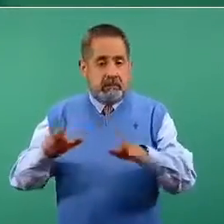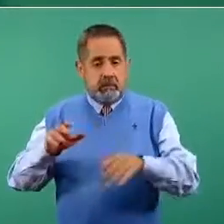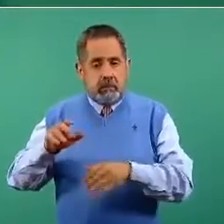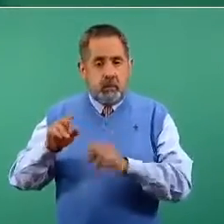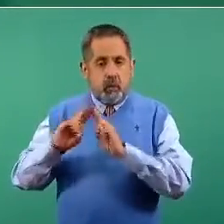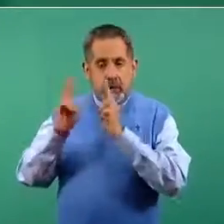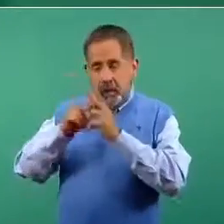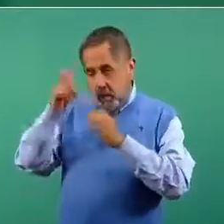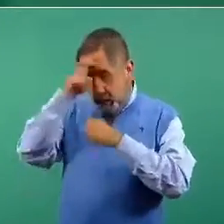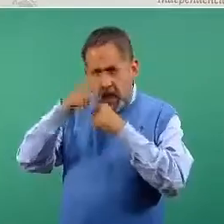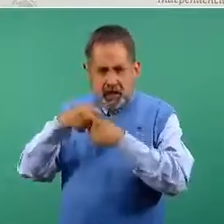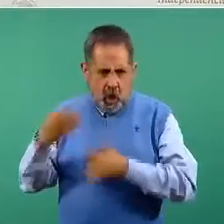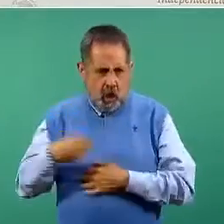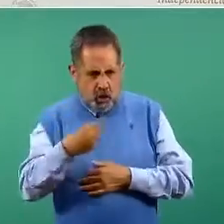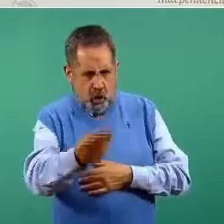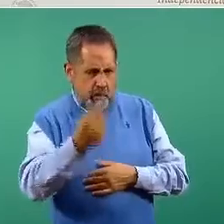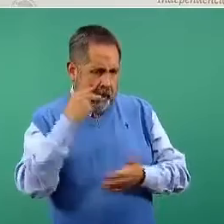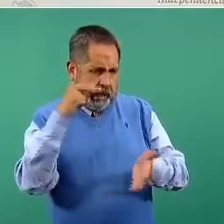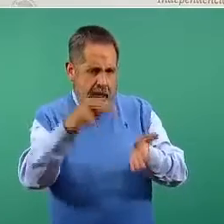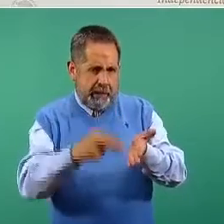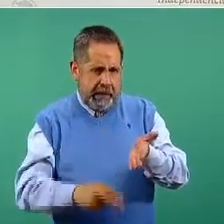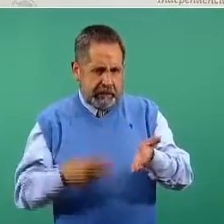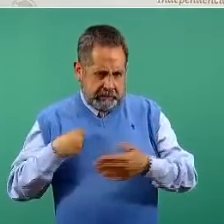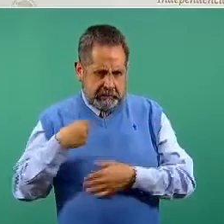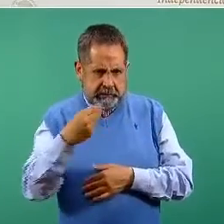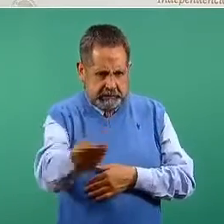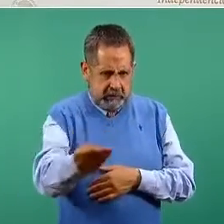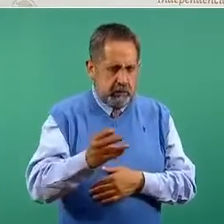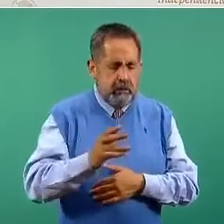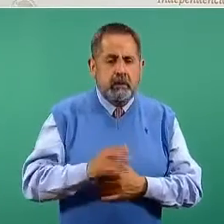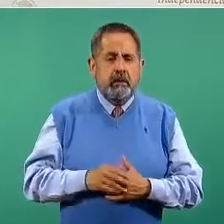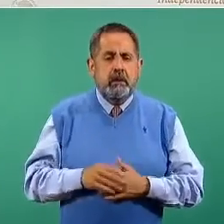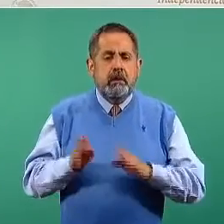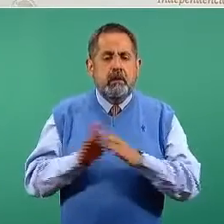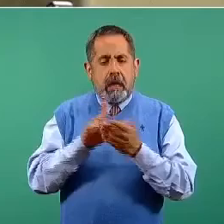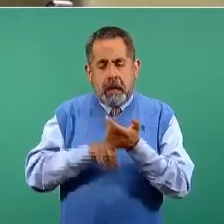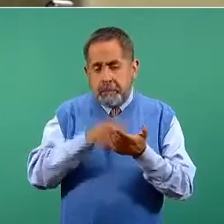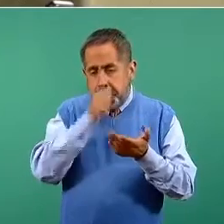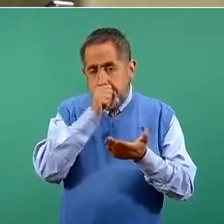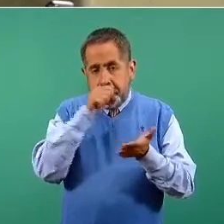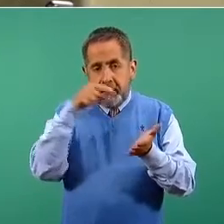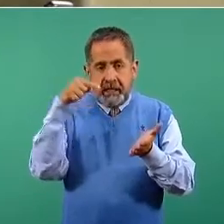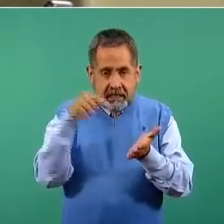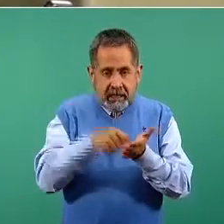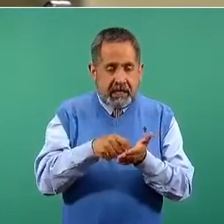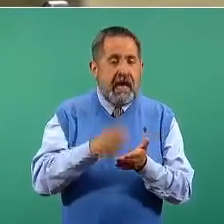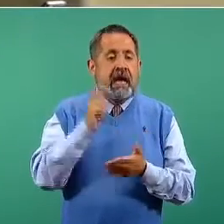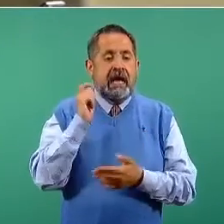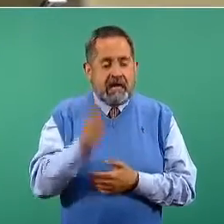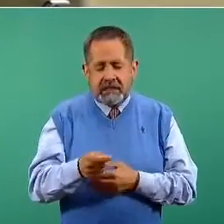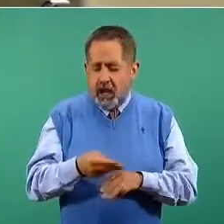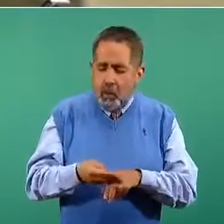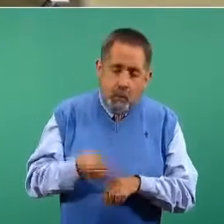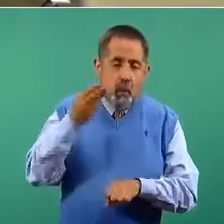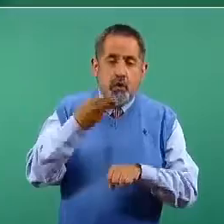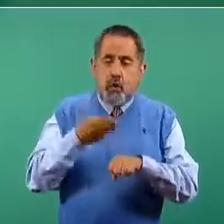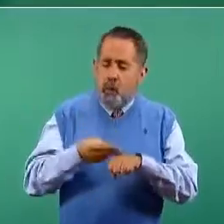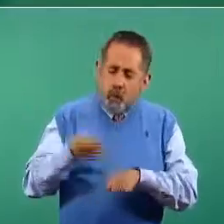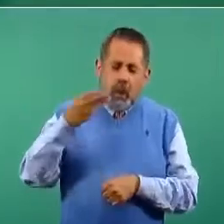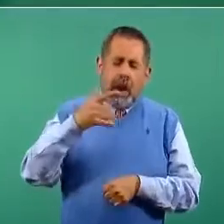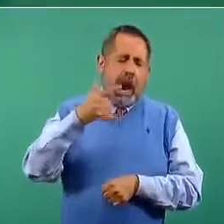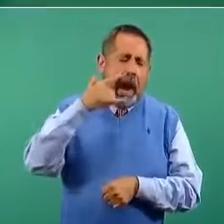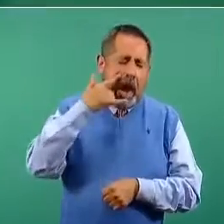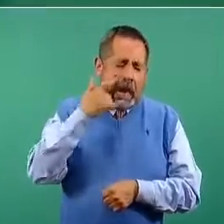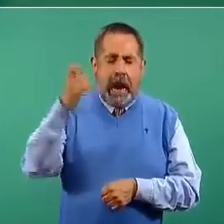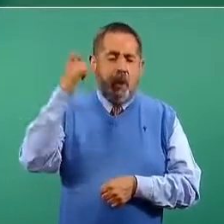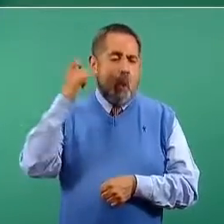Medicamentos, les podemos compartir el documento si no lo tienen a la mano, lo que indica es un evento muy, muy raro, ya